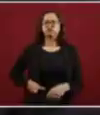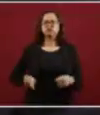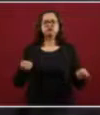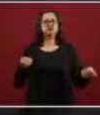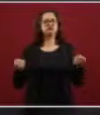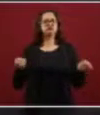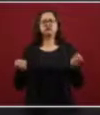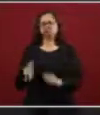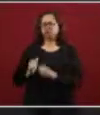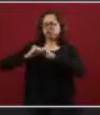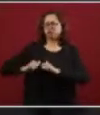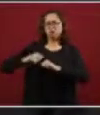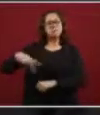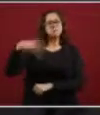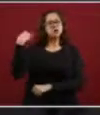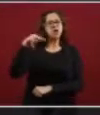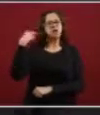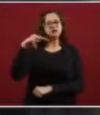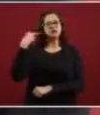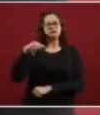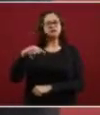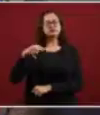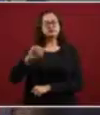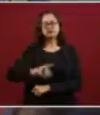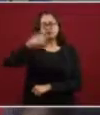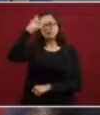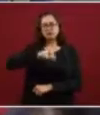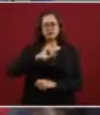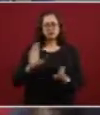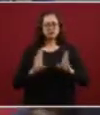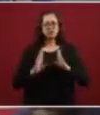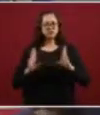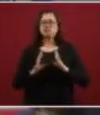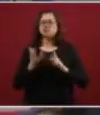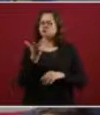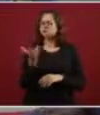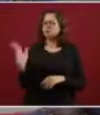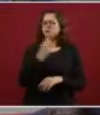autoridad en Veracruz y jefe del ejército invasor.